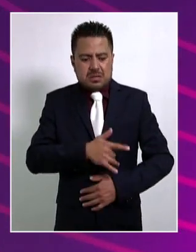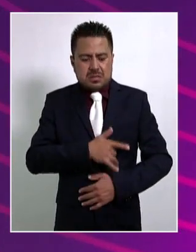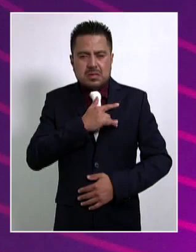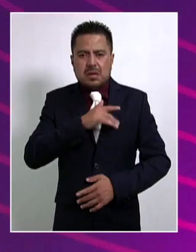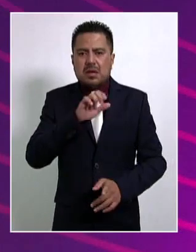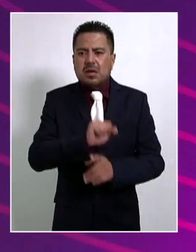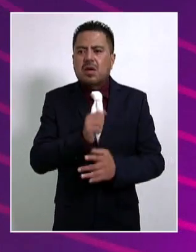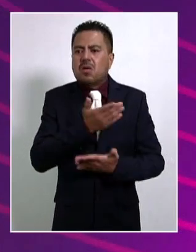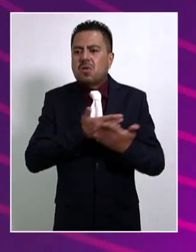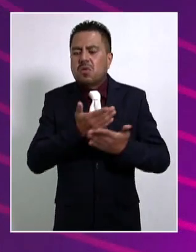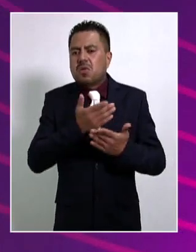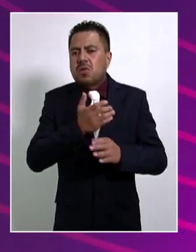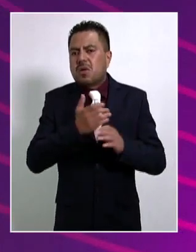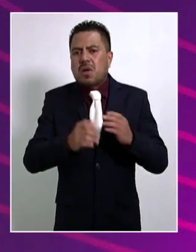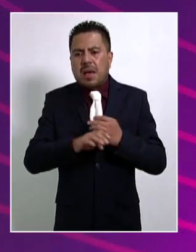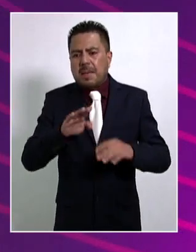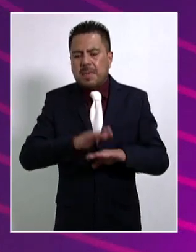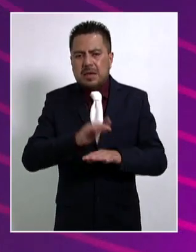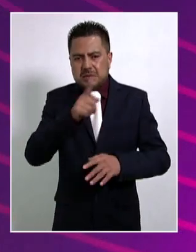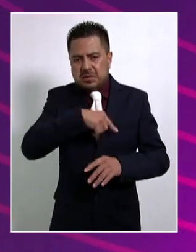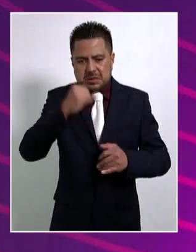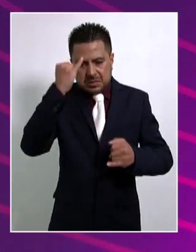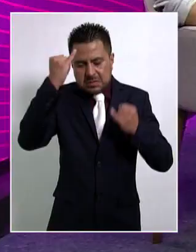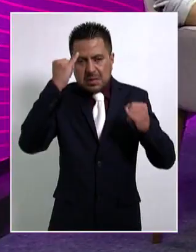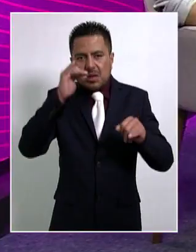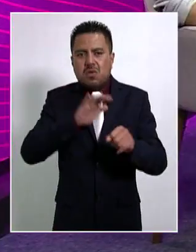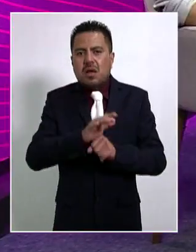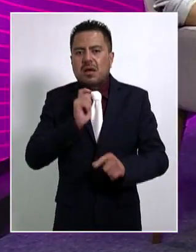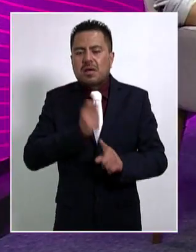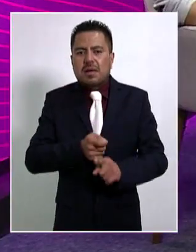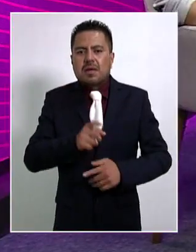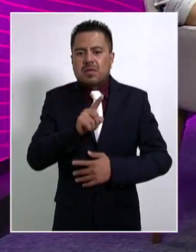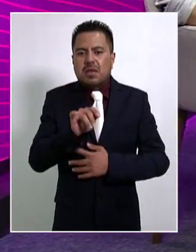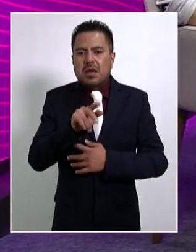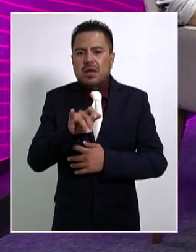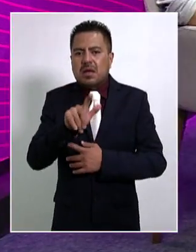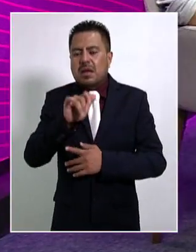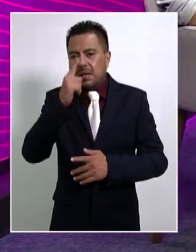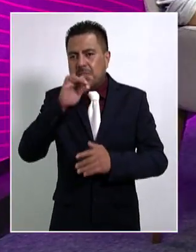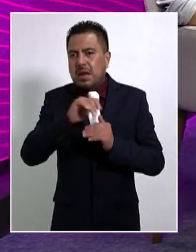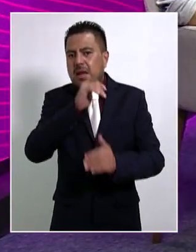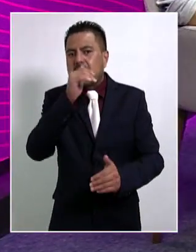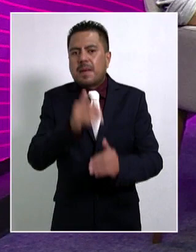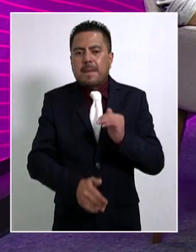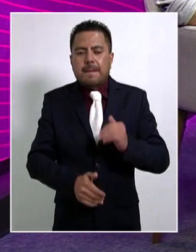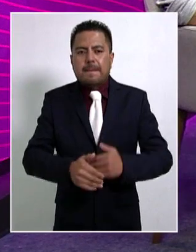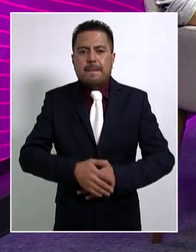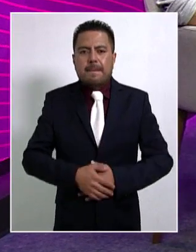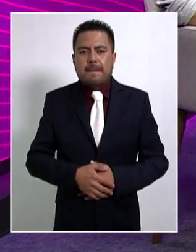que compartimos más cosas de las que imaginamos. Daniela, para terminar.